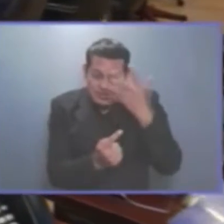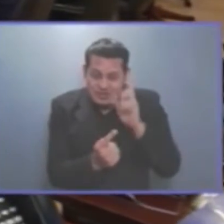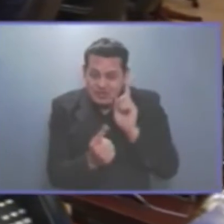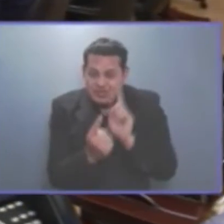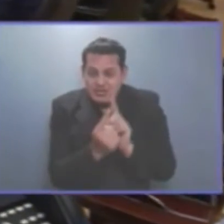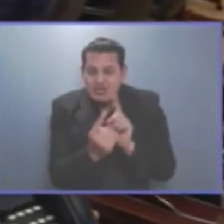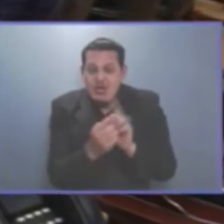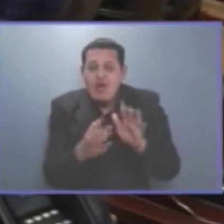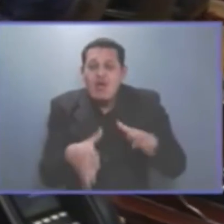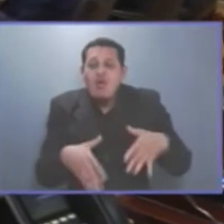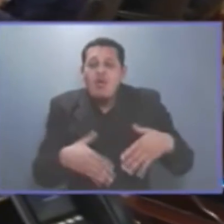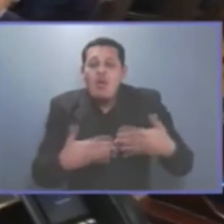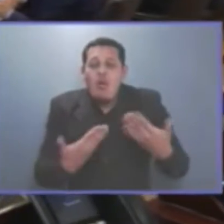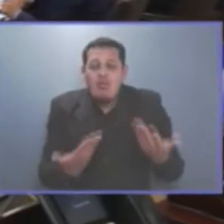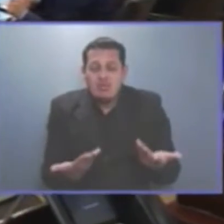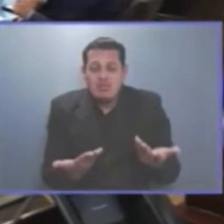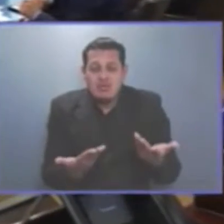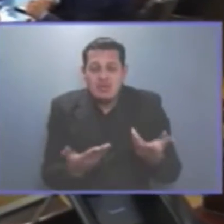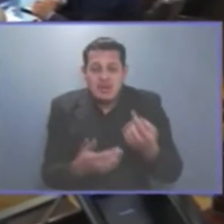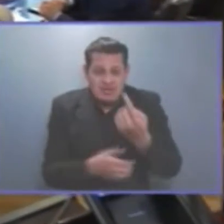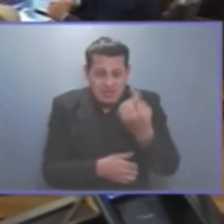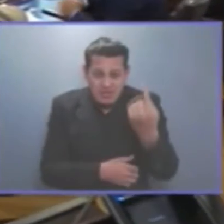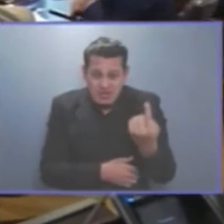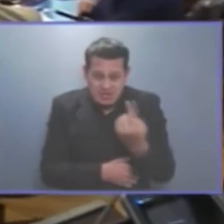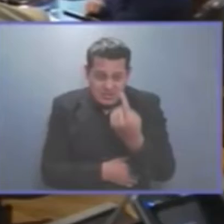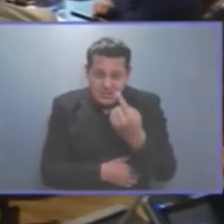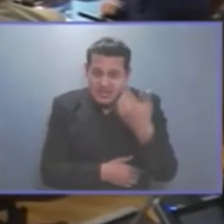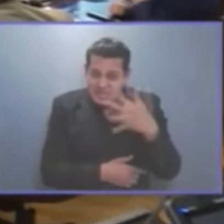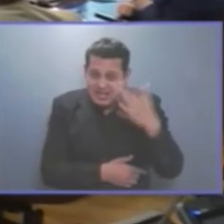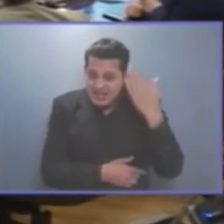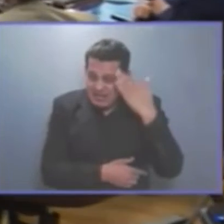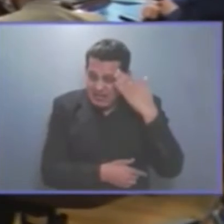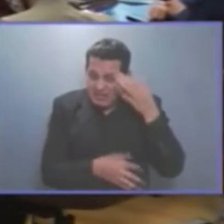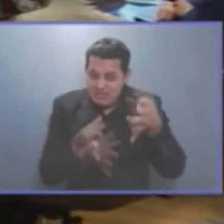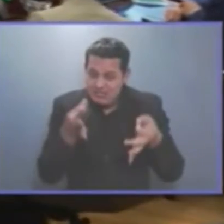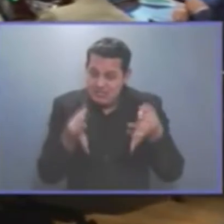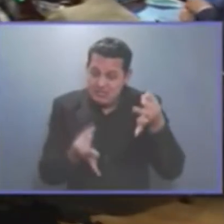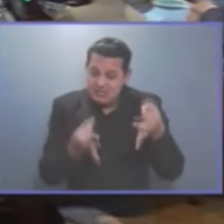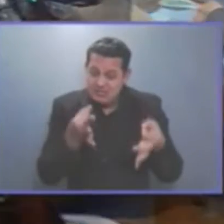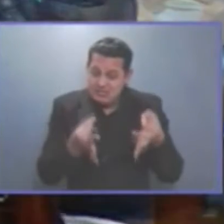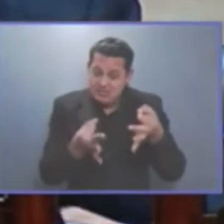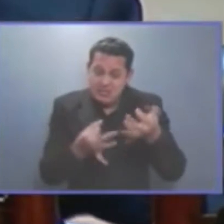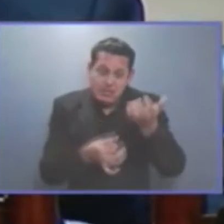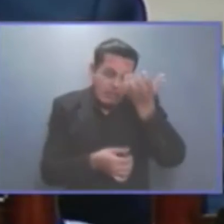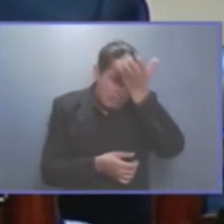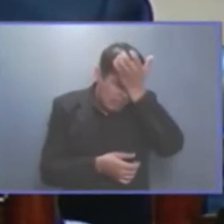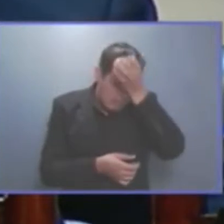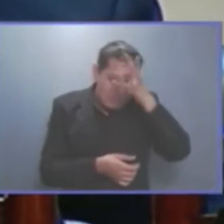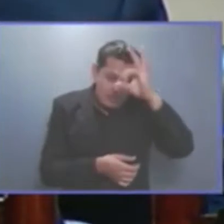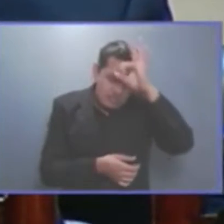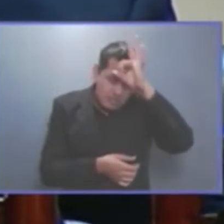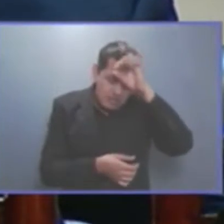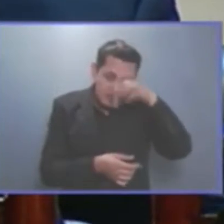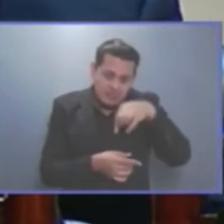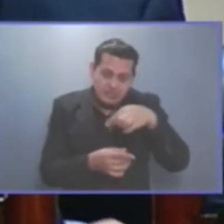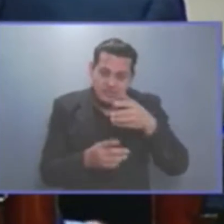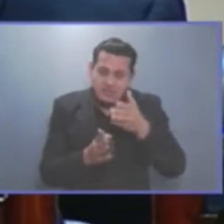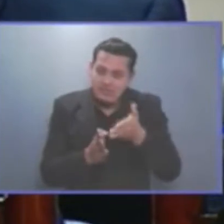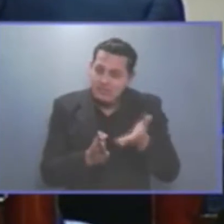como es que hay personas que sabiendo de derecho ignoran ismo